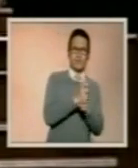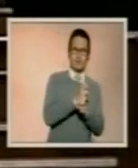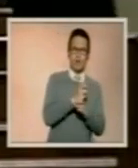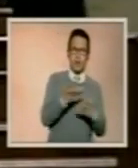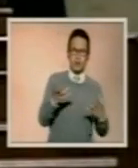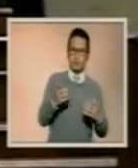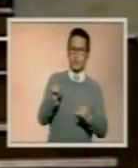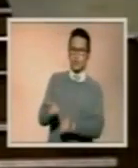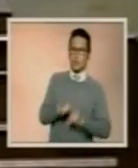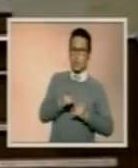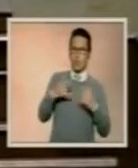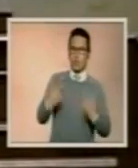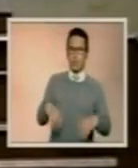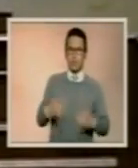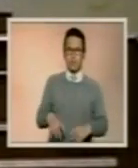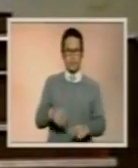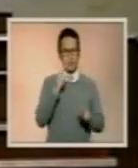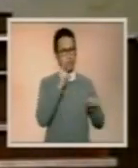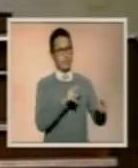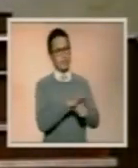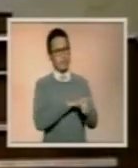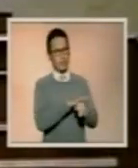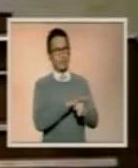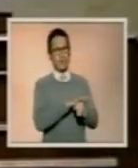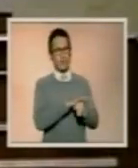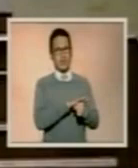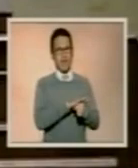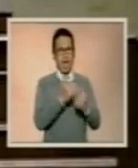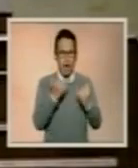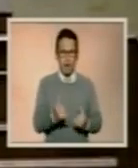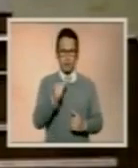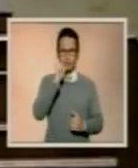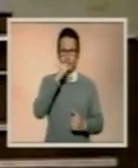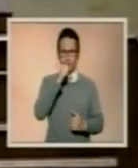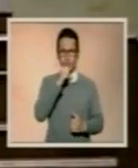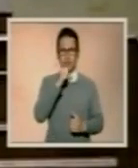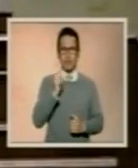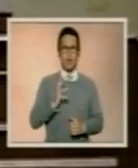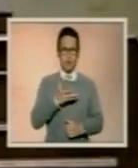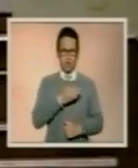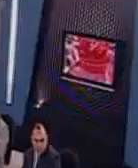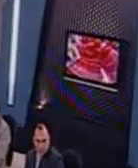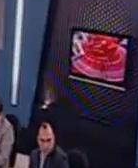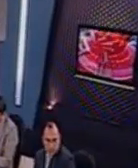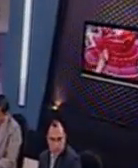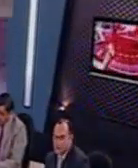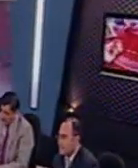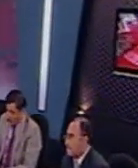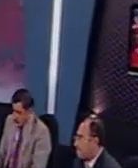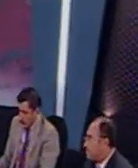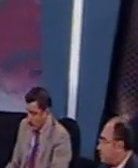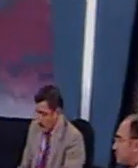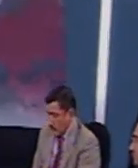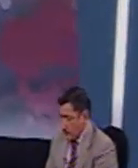sentir cuánto les duele lo que estamos atravesando los demócratas venezolanos.